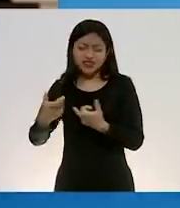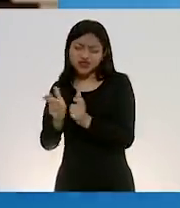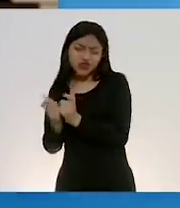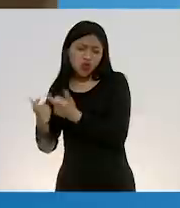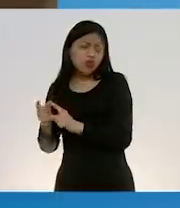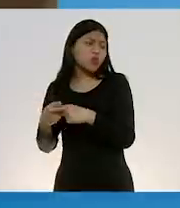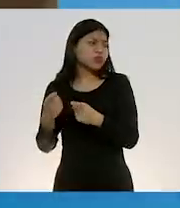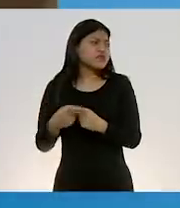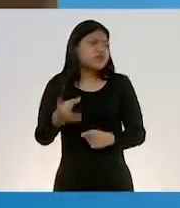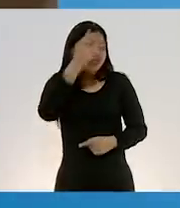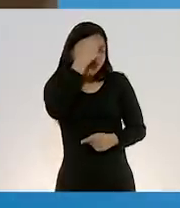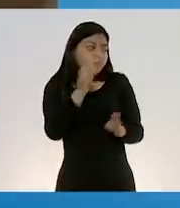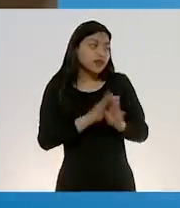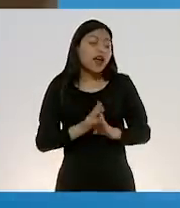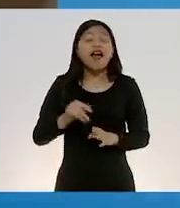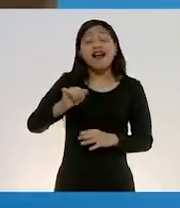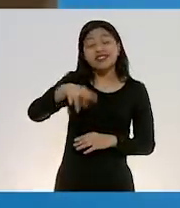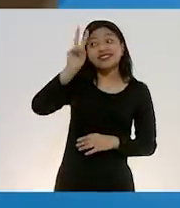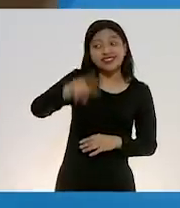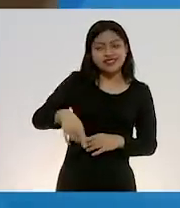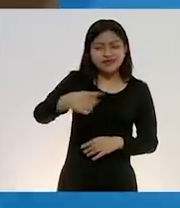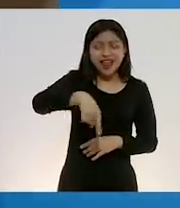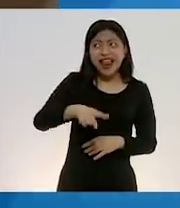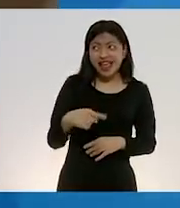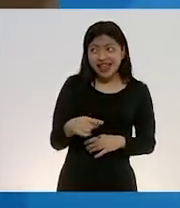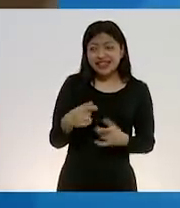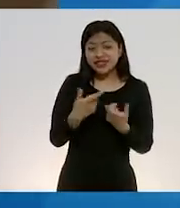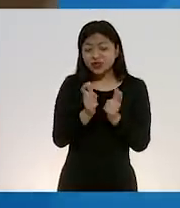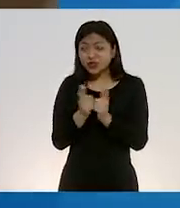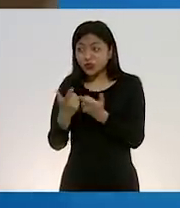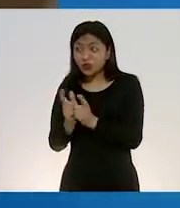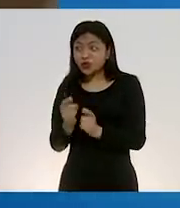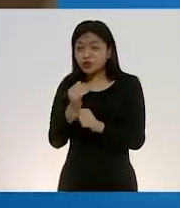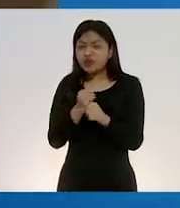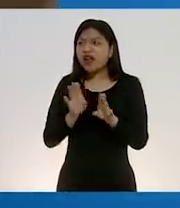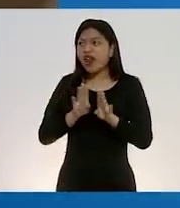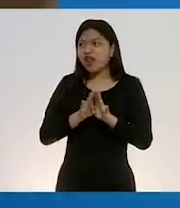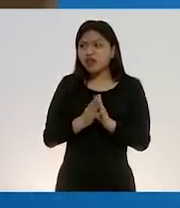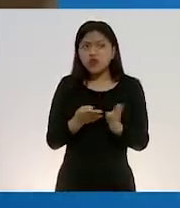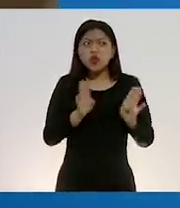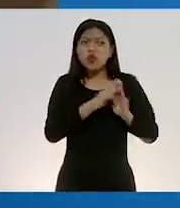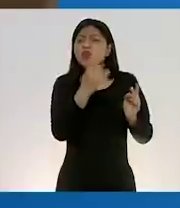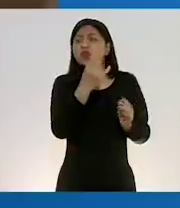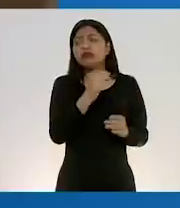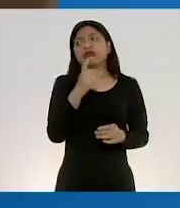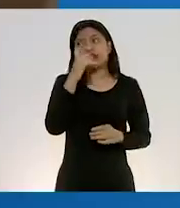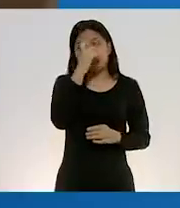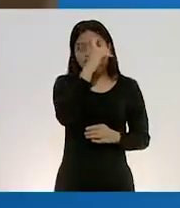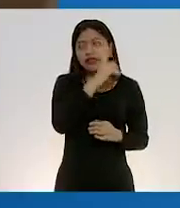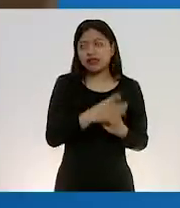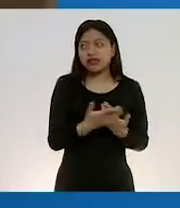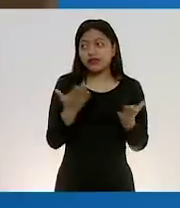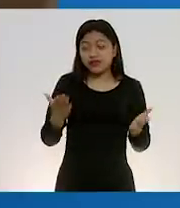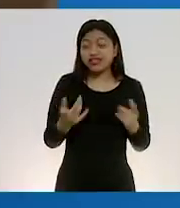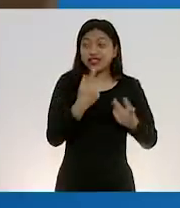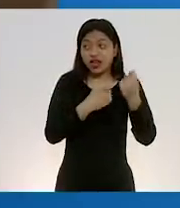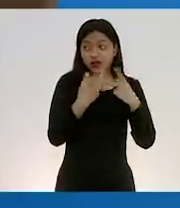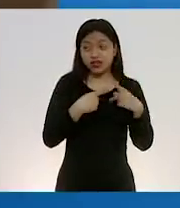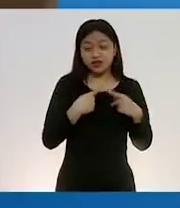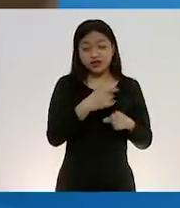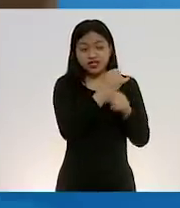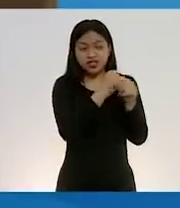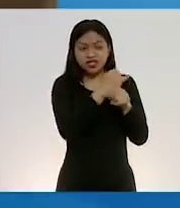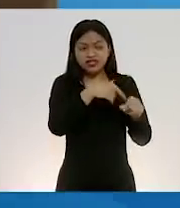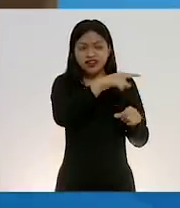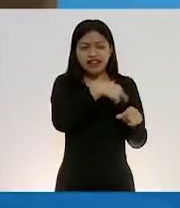Tienes razón, porque hay una cierta complejidad en las fuentes. Por una parte, son aquellas que nos dan los datos duros,